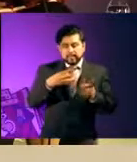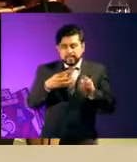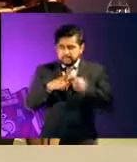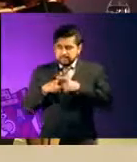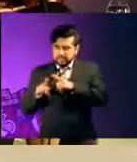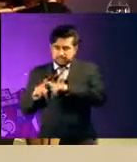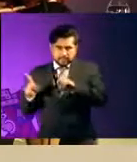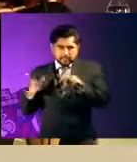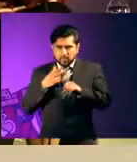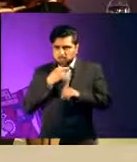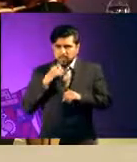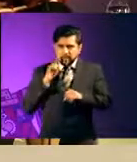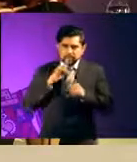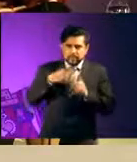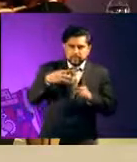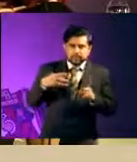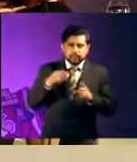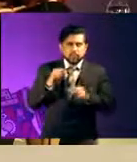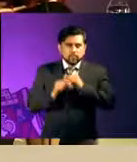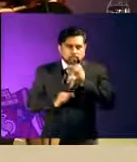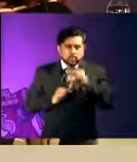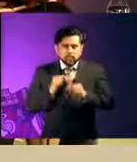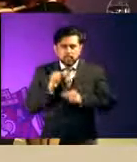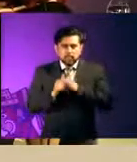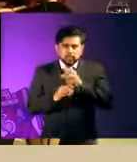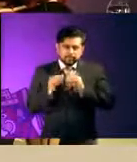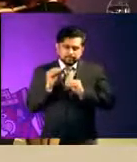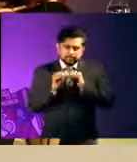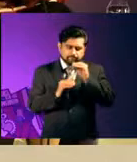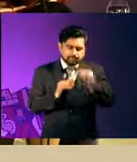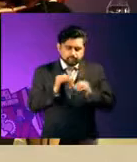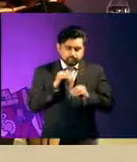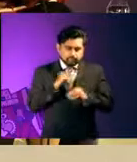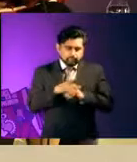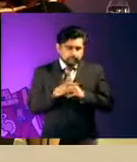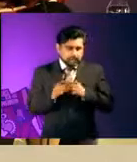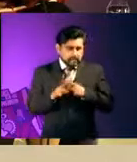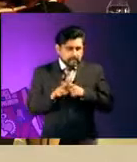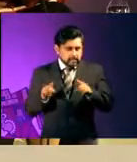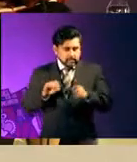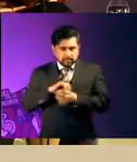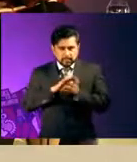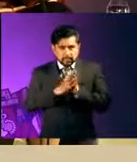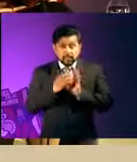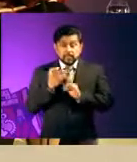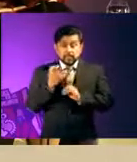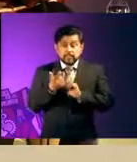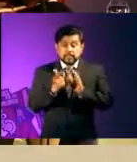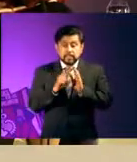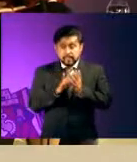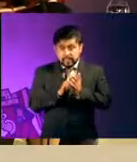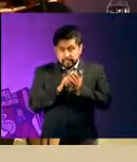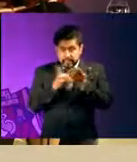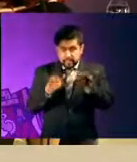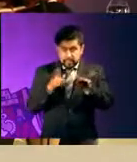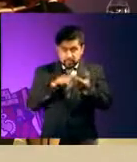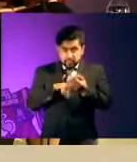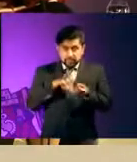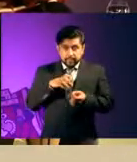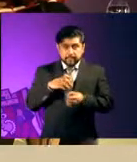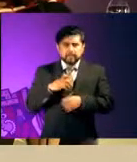tal manera digamos que ese hueco se llenó con muchas otras cosas y esta novela yo lo empecé a